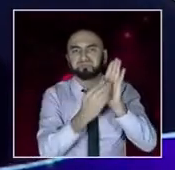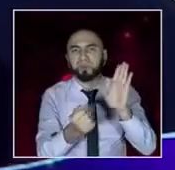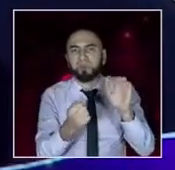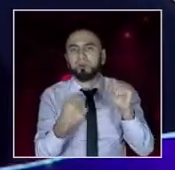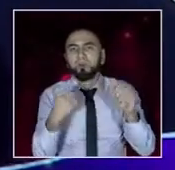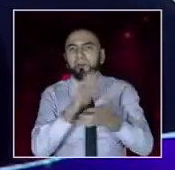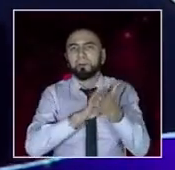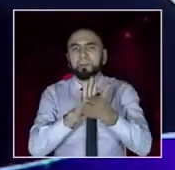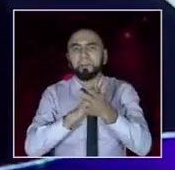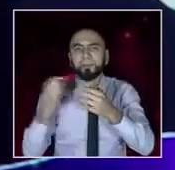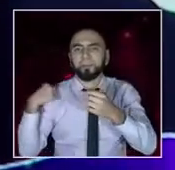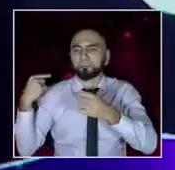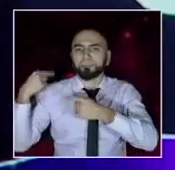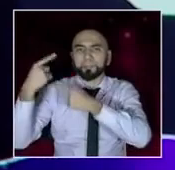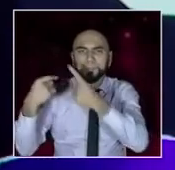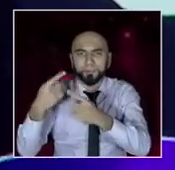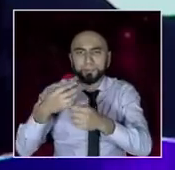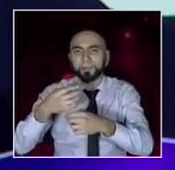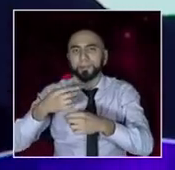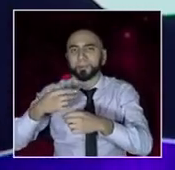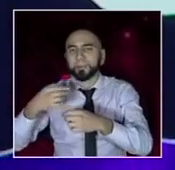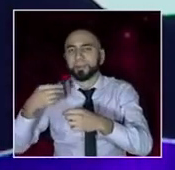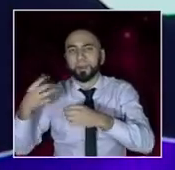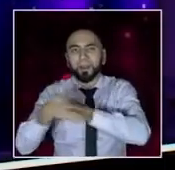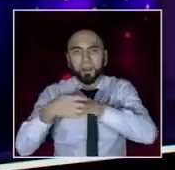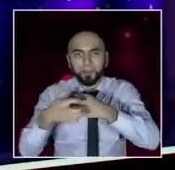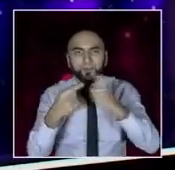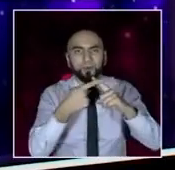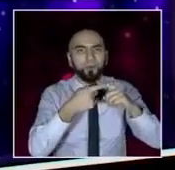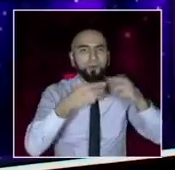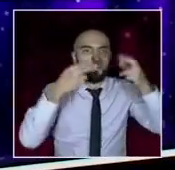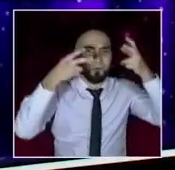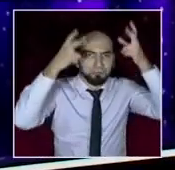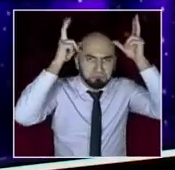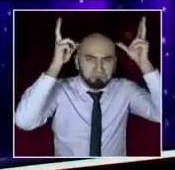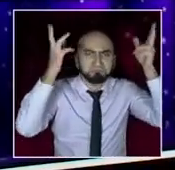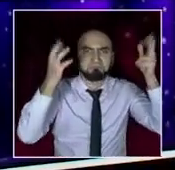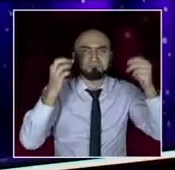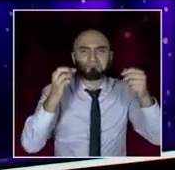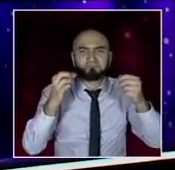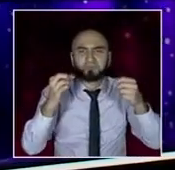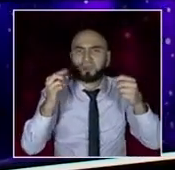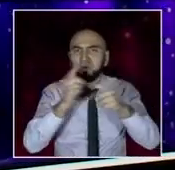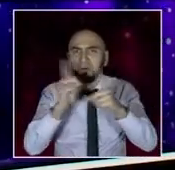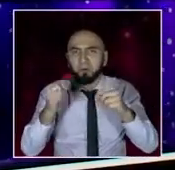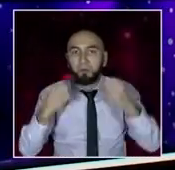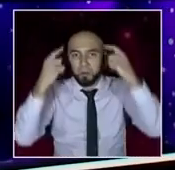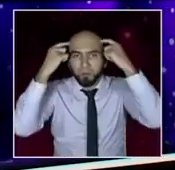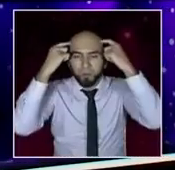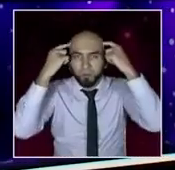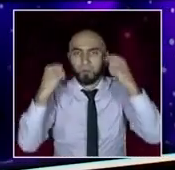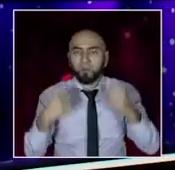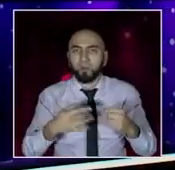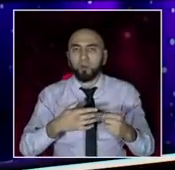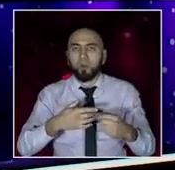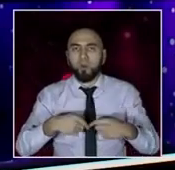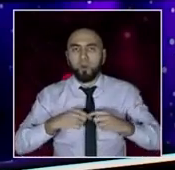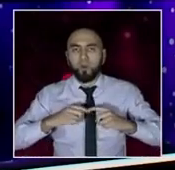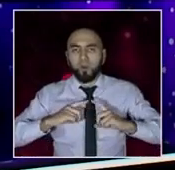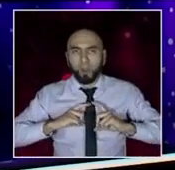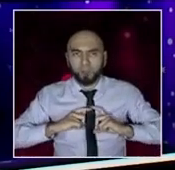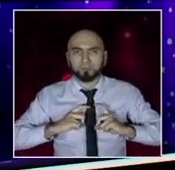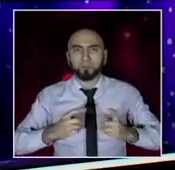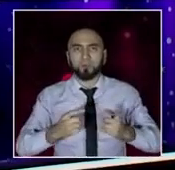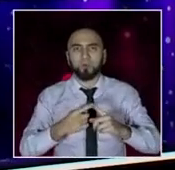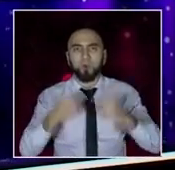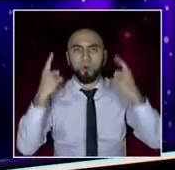ciervo, o vengo de una taza de café. Solo vienen con etiquetas que yo soy del corazón, del oído, de los ojos. Así que la